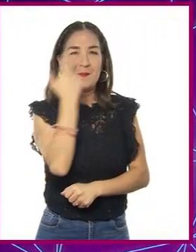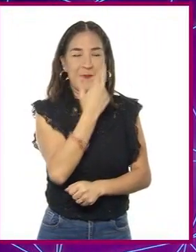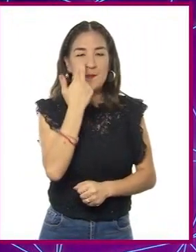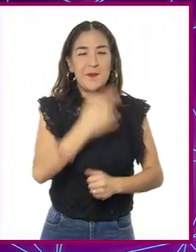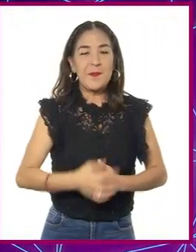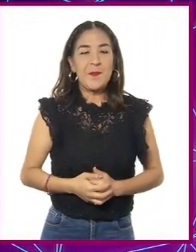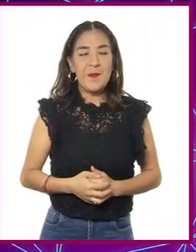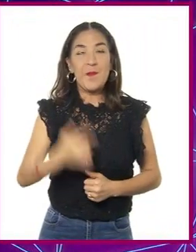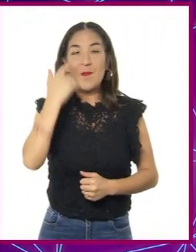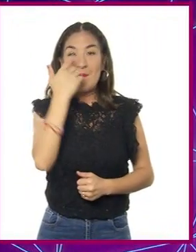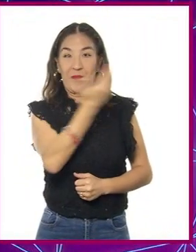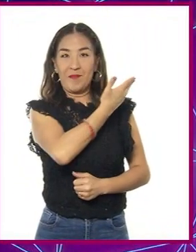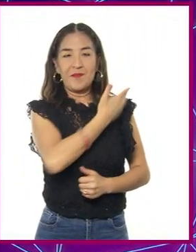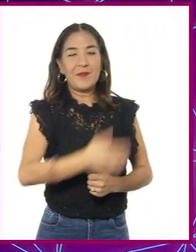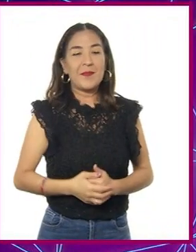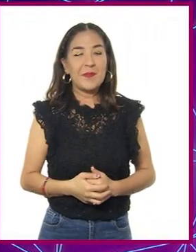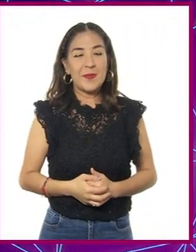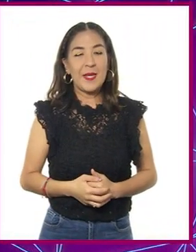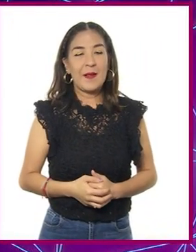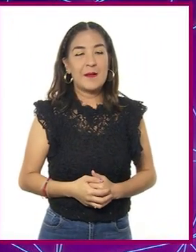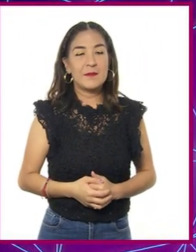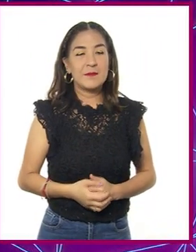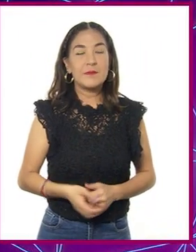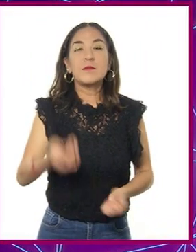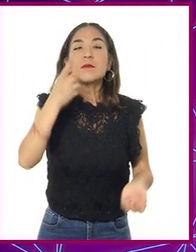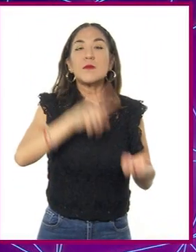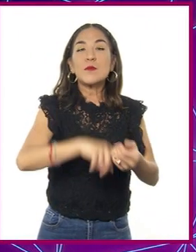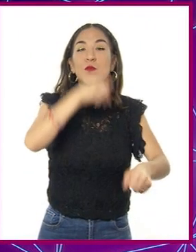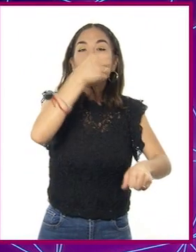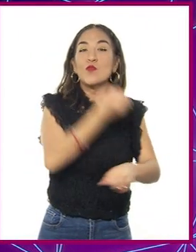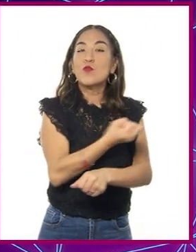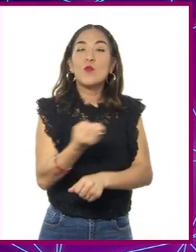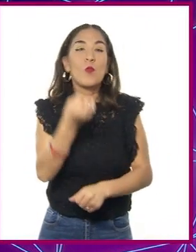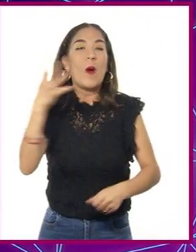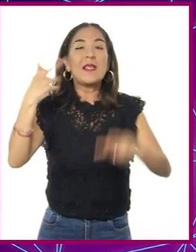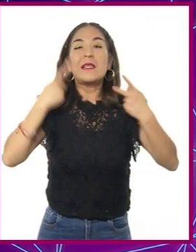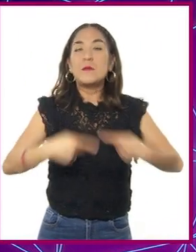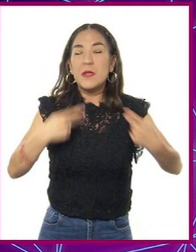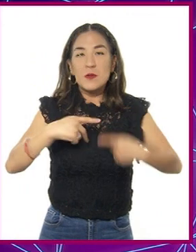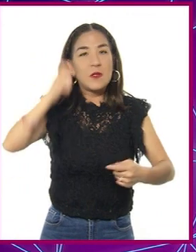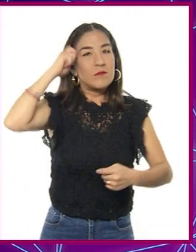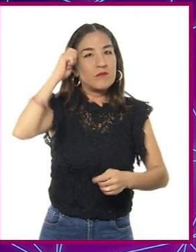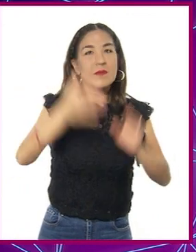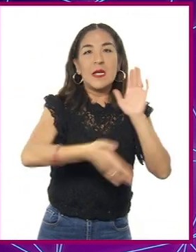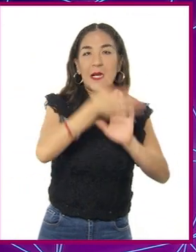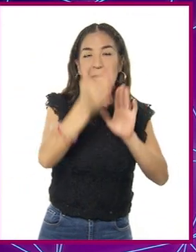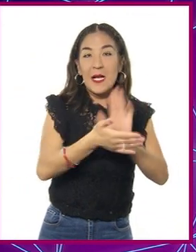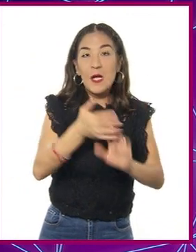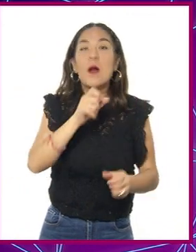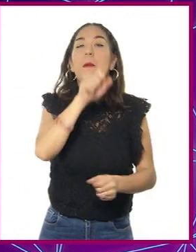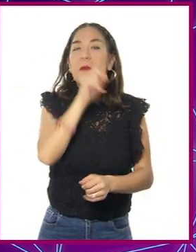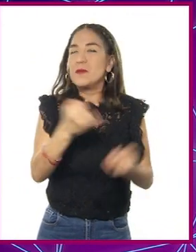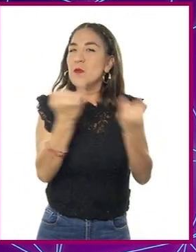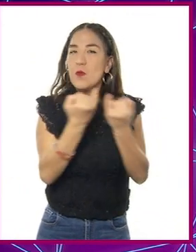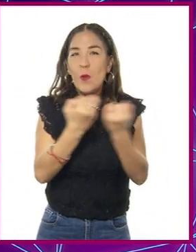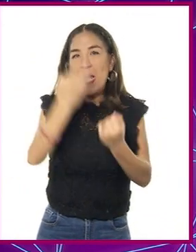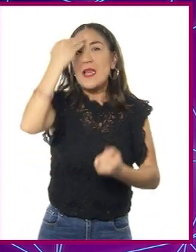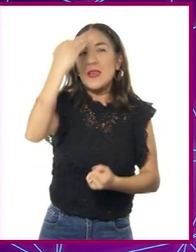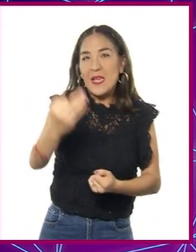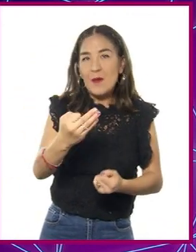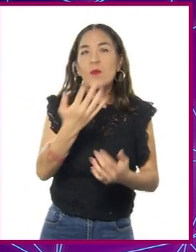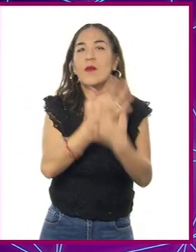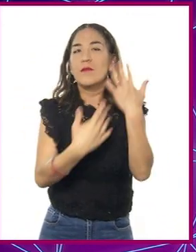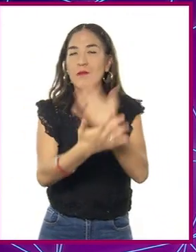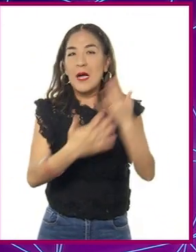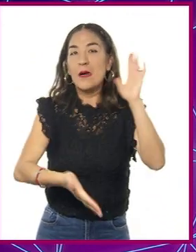la diapositiva se registra la relación del número de albañiles y el tiempo que tarda en construir el muro, representado